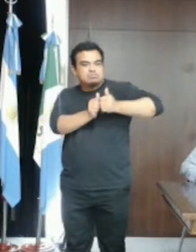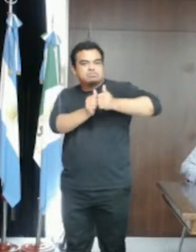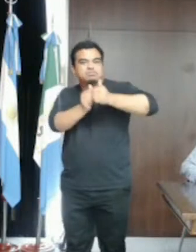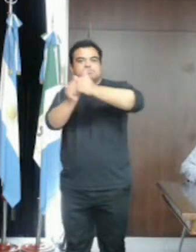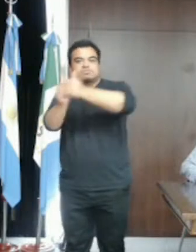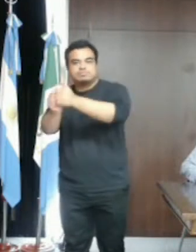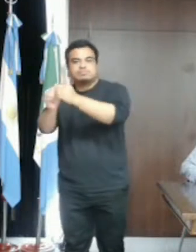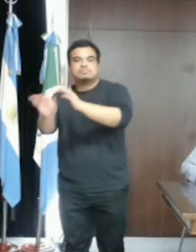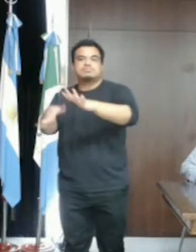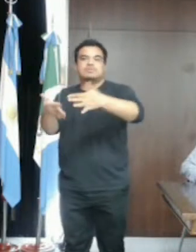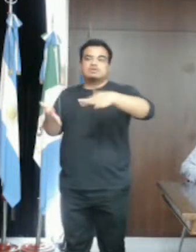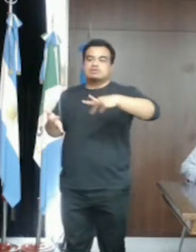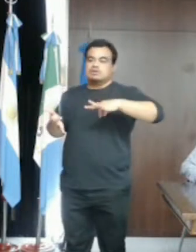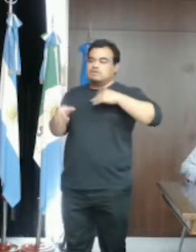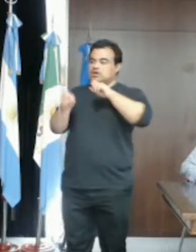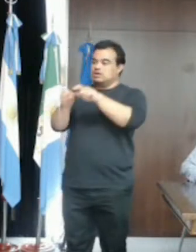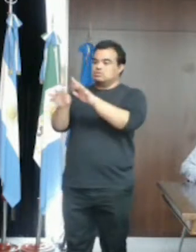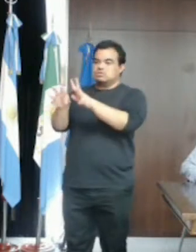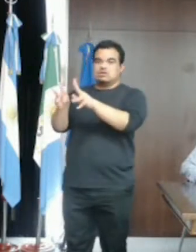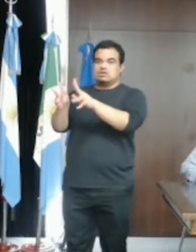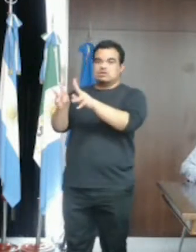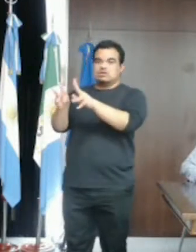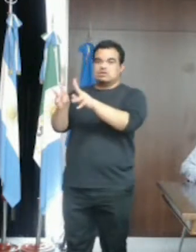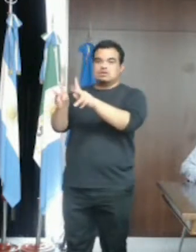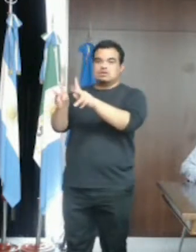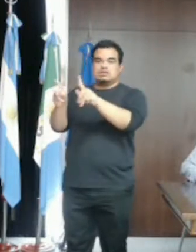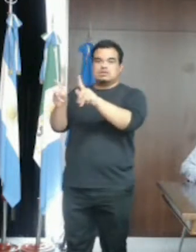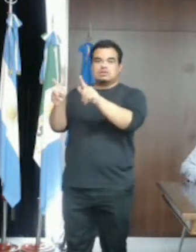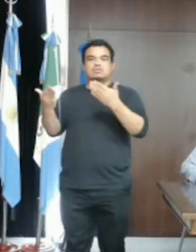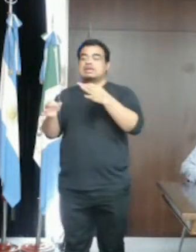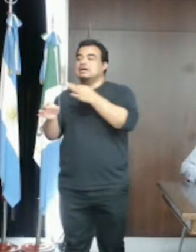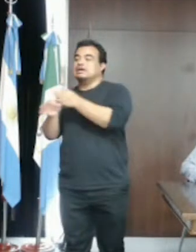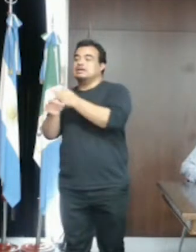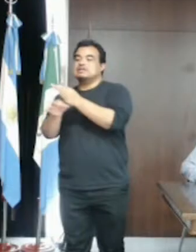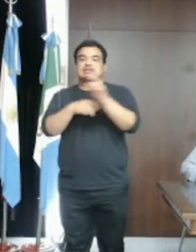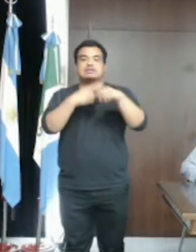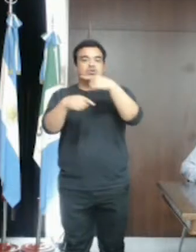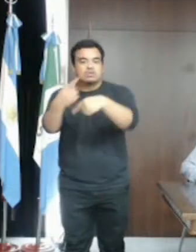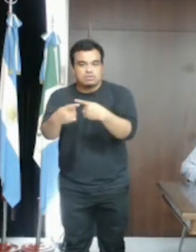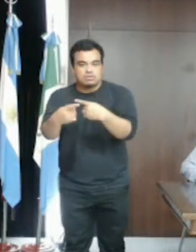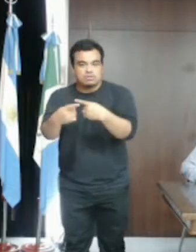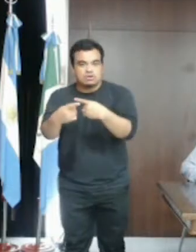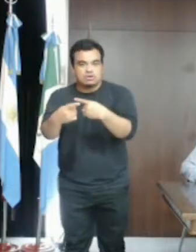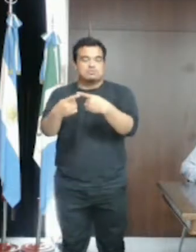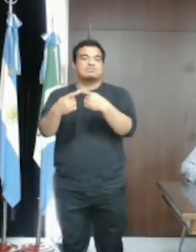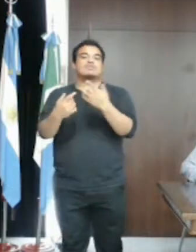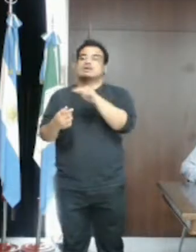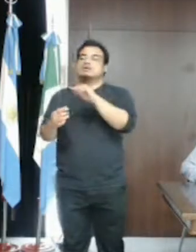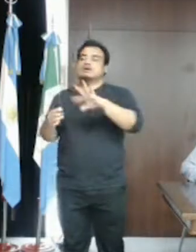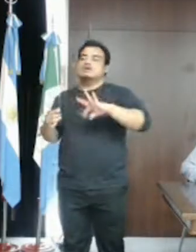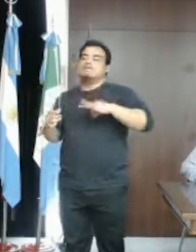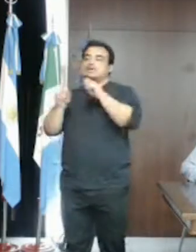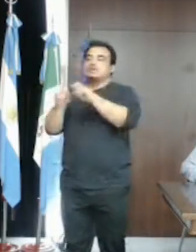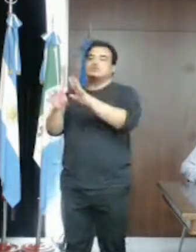vida, dejar sus legados. Y cuando hablo de cierre de vida depende de cada uno, porque no es